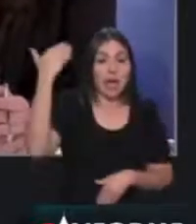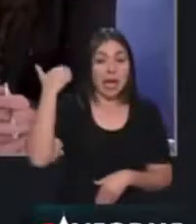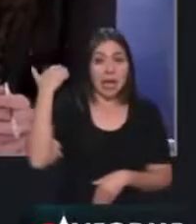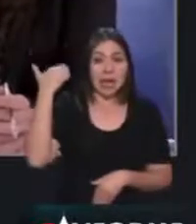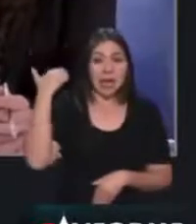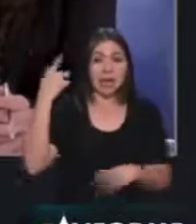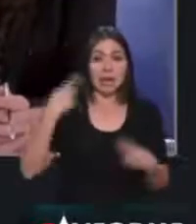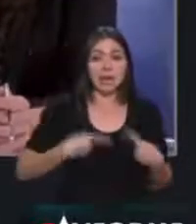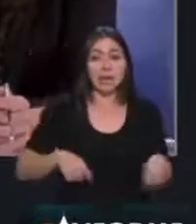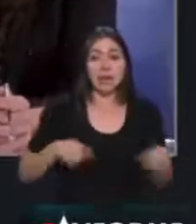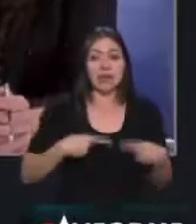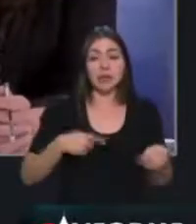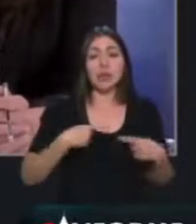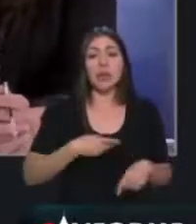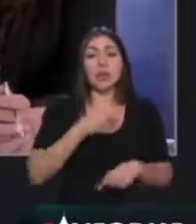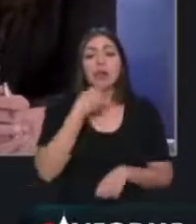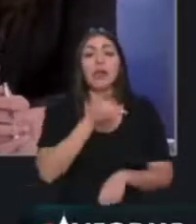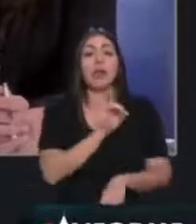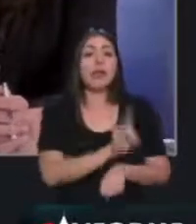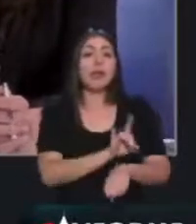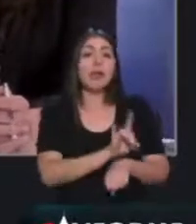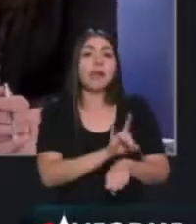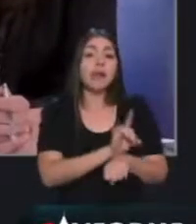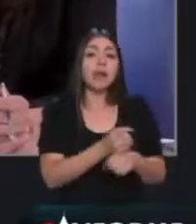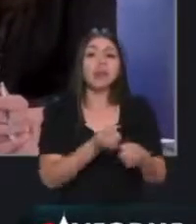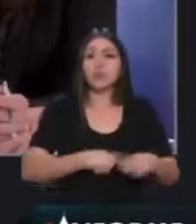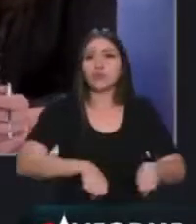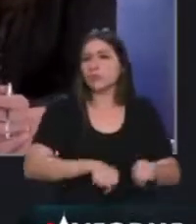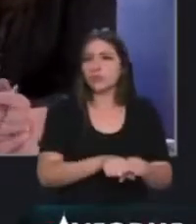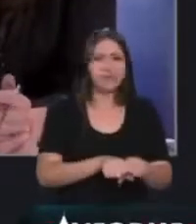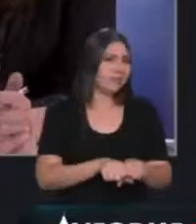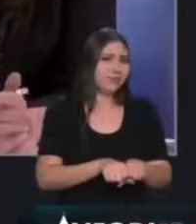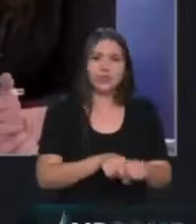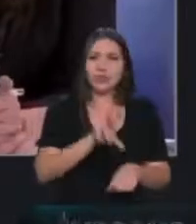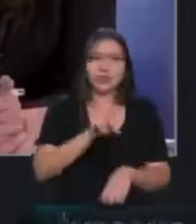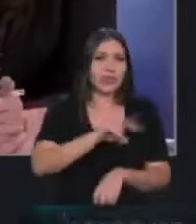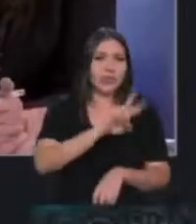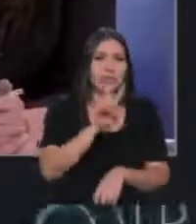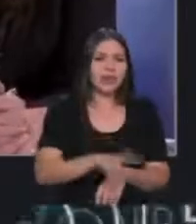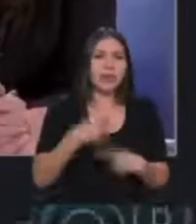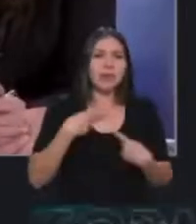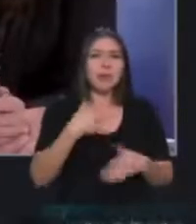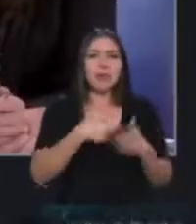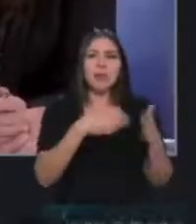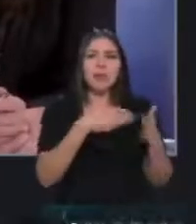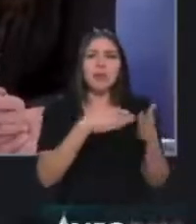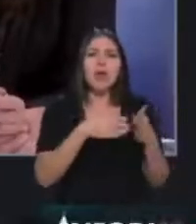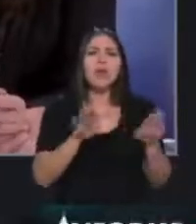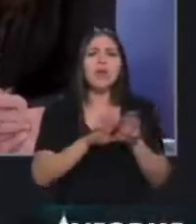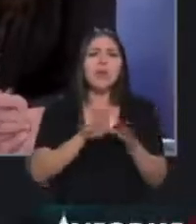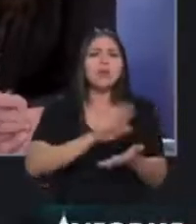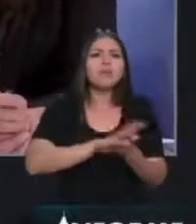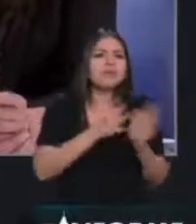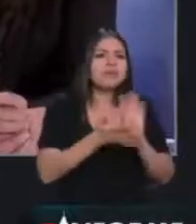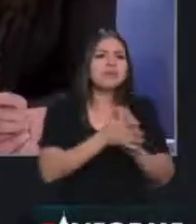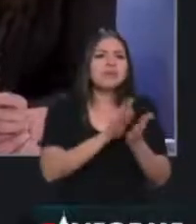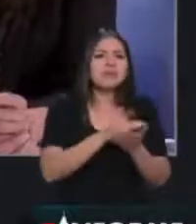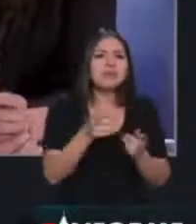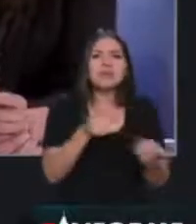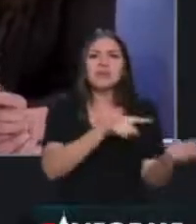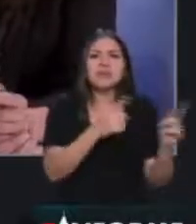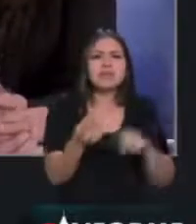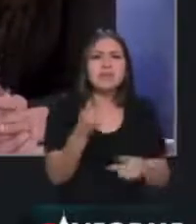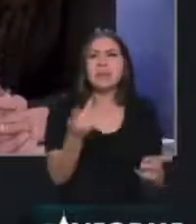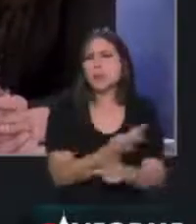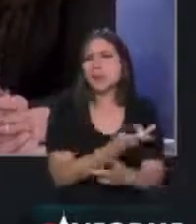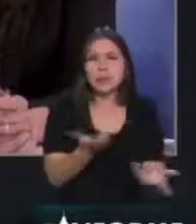y con el que pues dijeron que eran inversionistas cuando estaban subsidiados. ¿Cómo está aquí el chanchullo, Jesús? Mira,